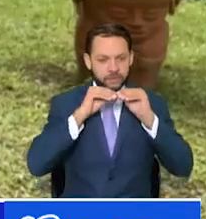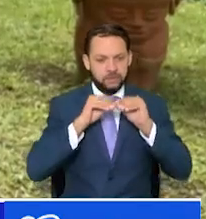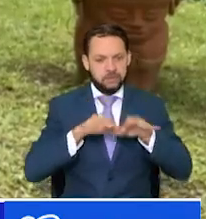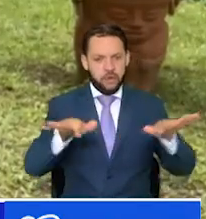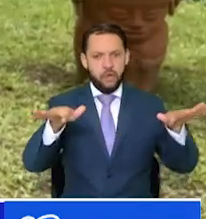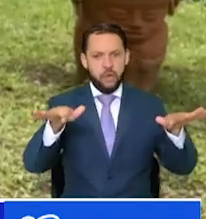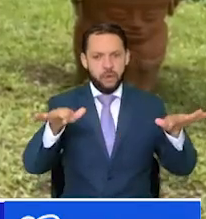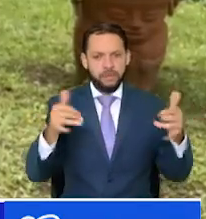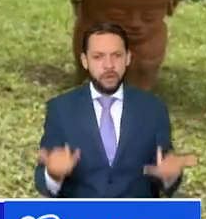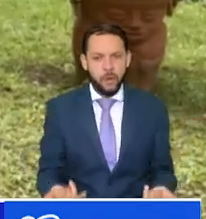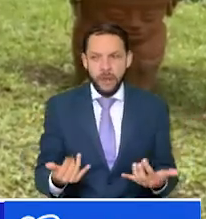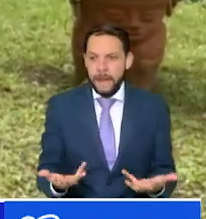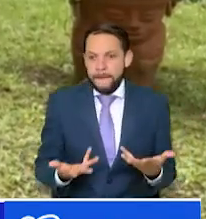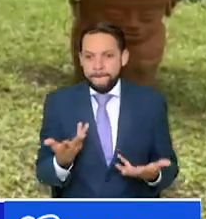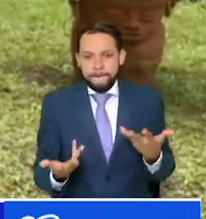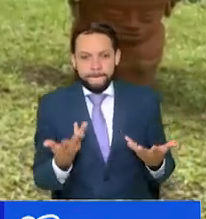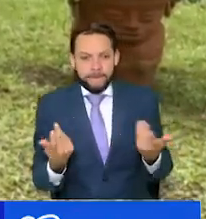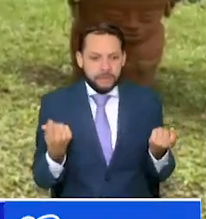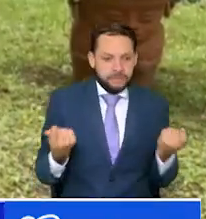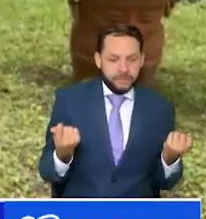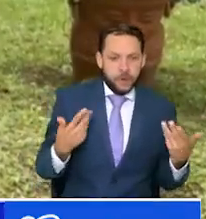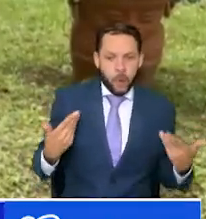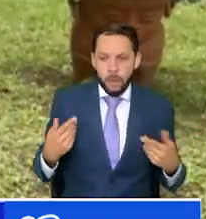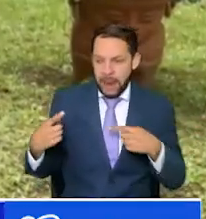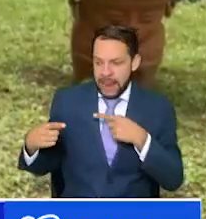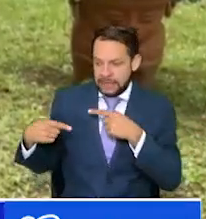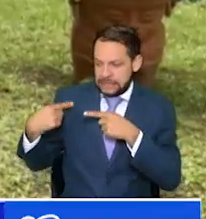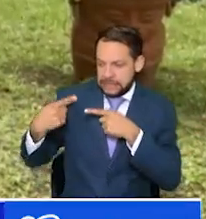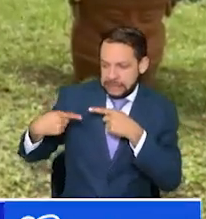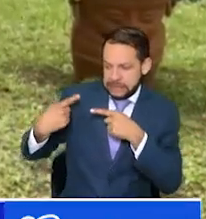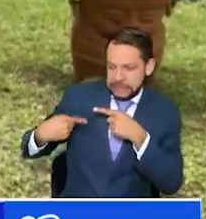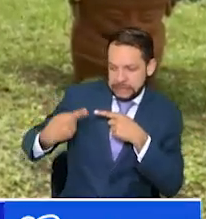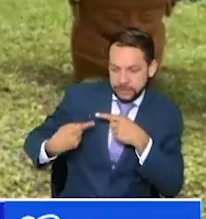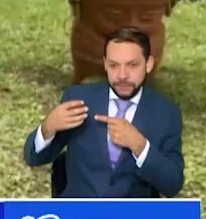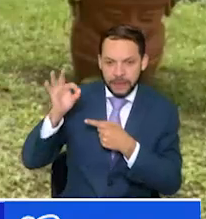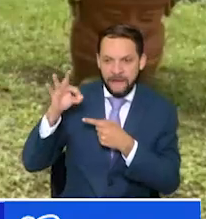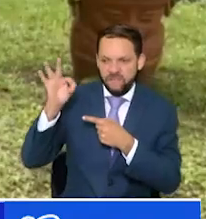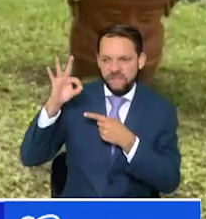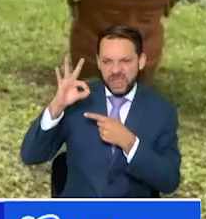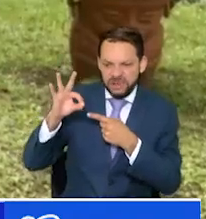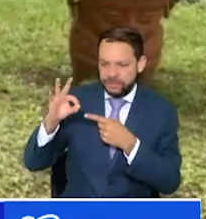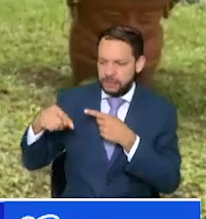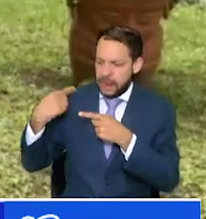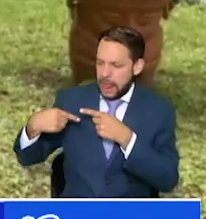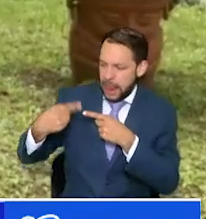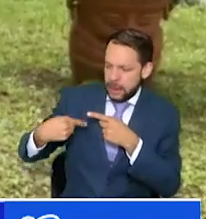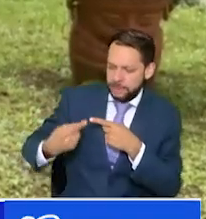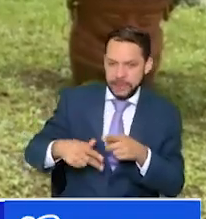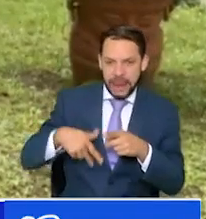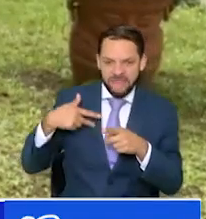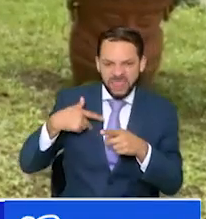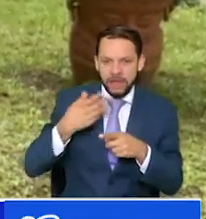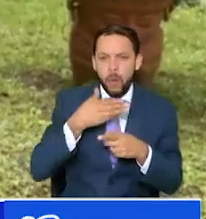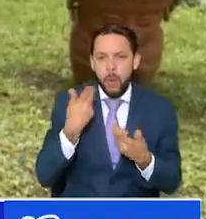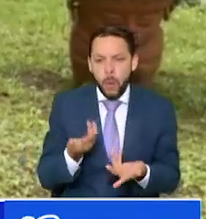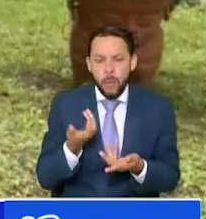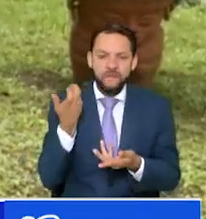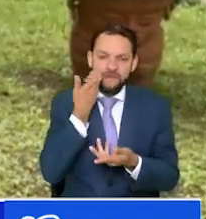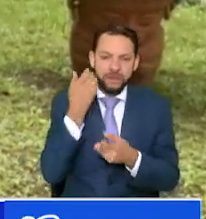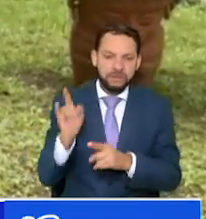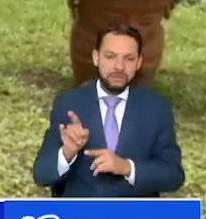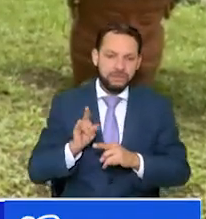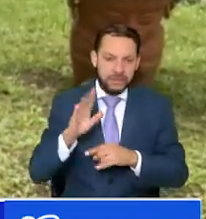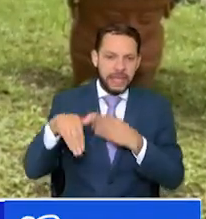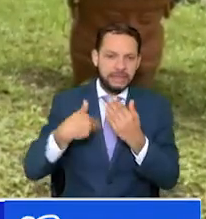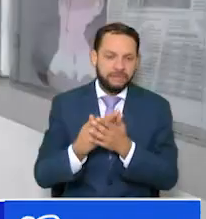tener conocimiento acerca de su ciclo vital acerca de la infección y la enfermedad que puede generarse